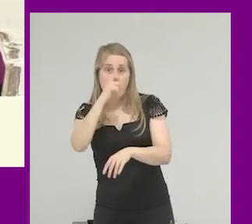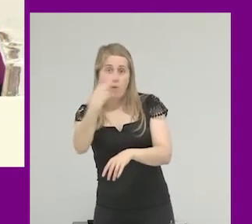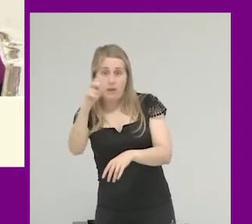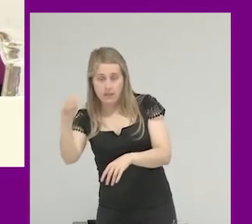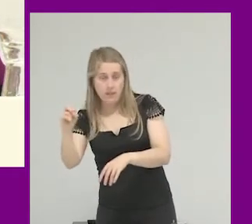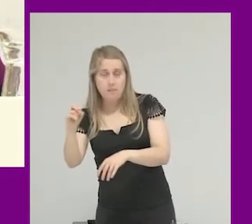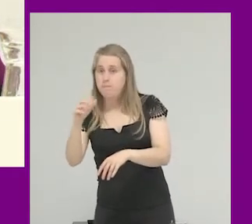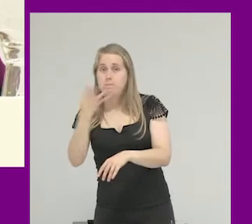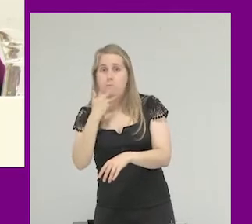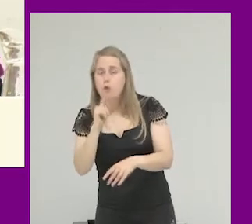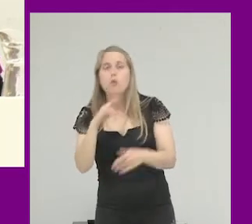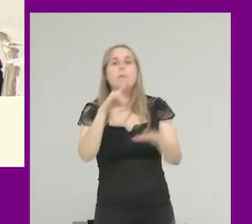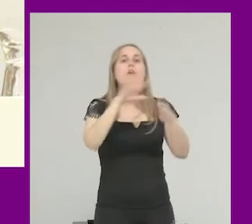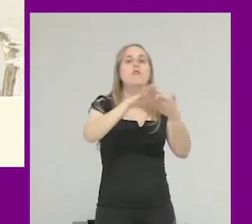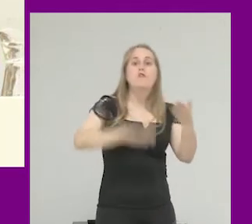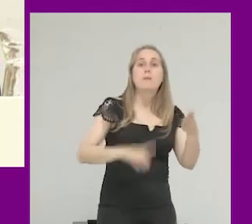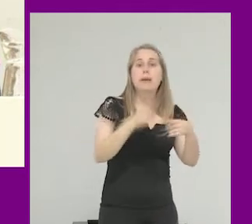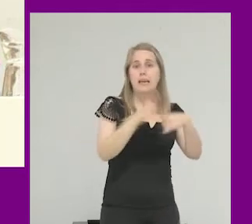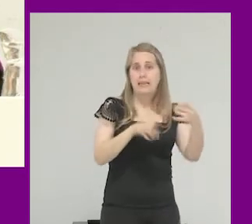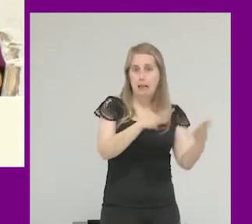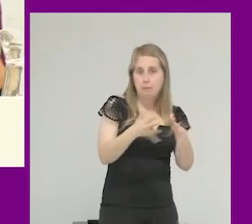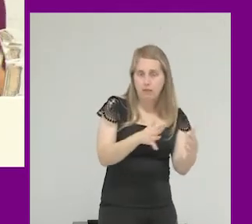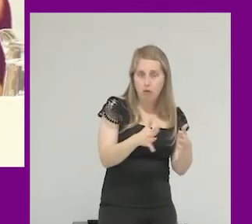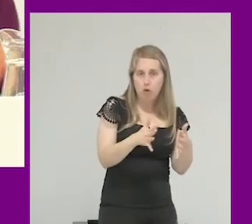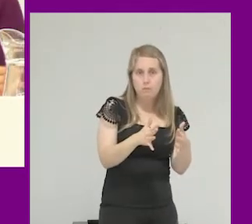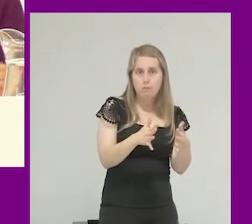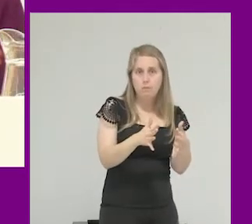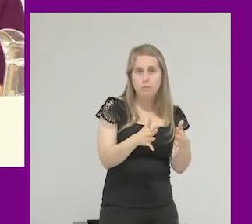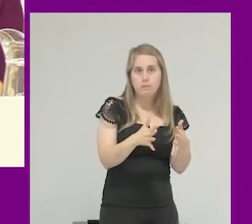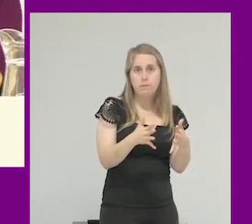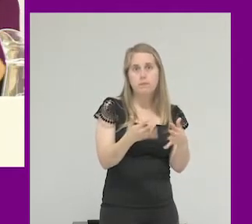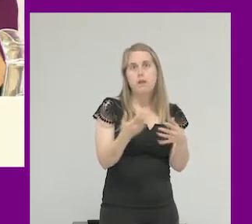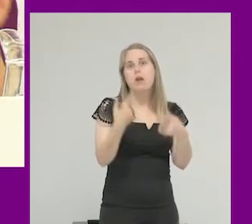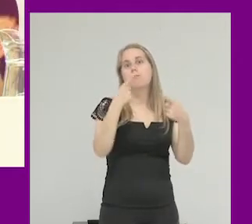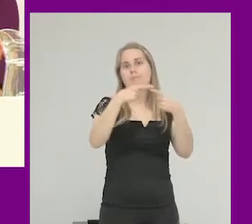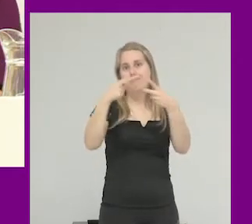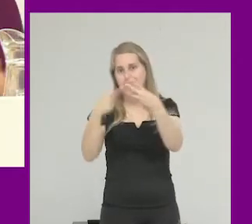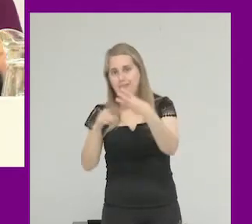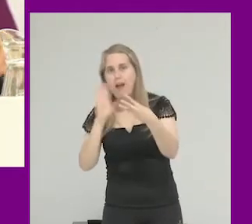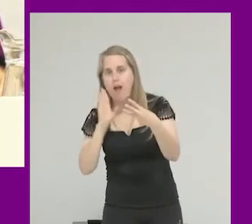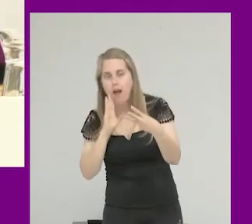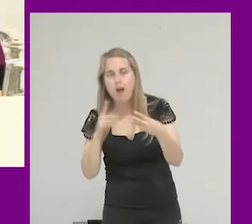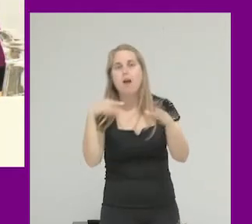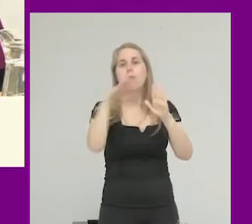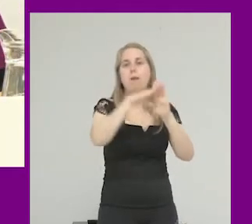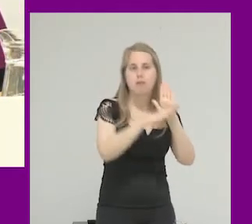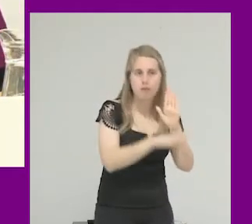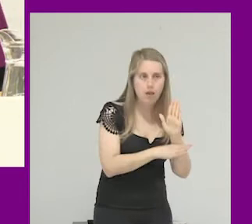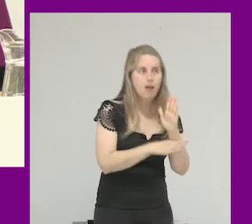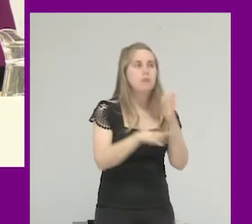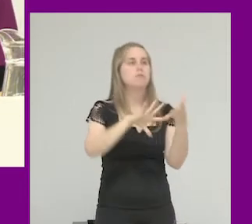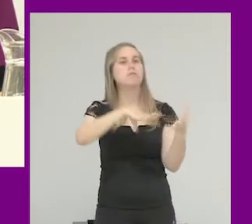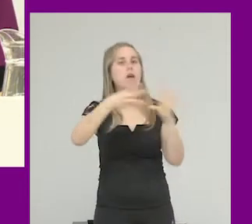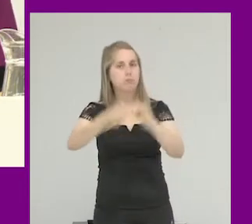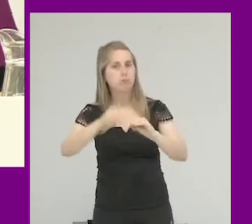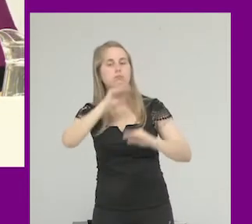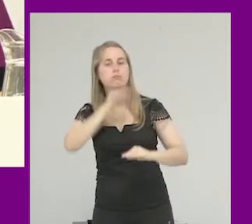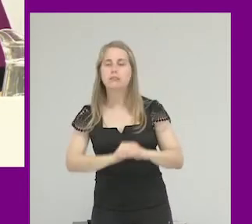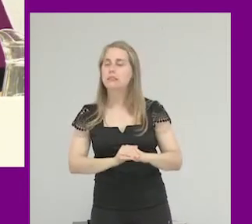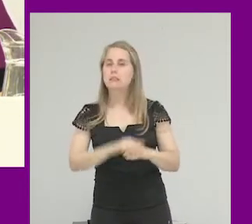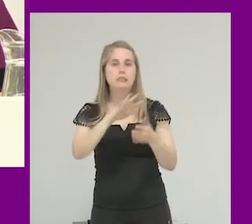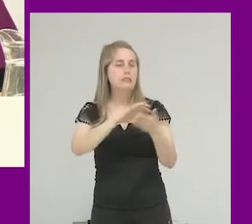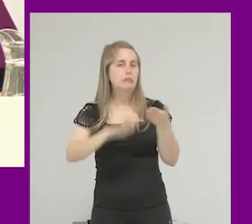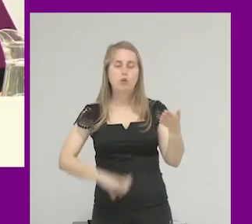el informe intermedio, a pesar de todos estos ejes y de todas estas medidas que se habían adoptado,